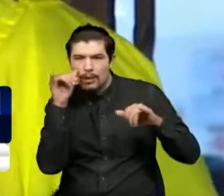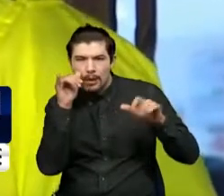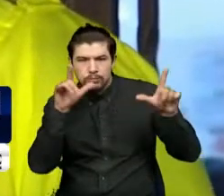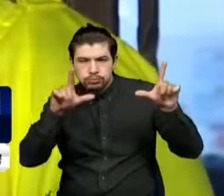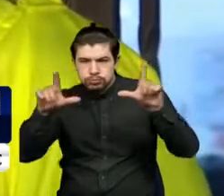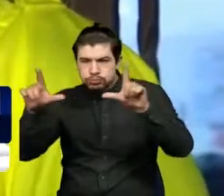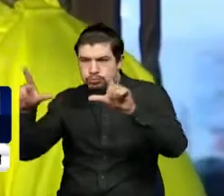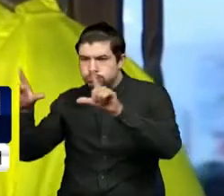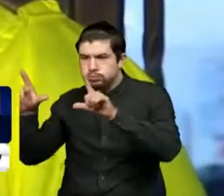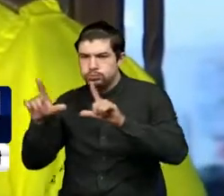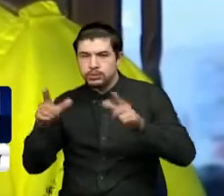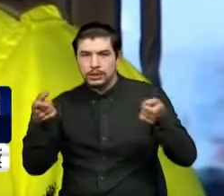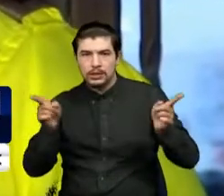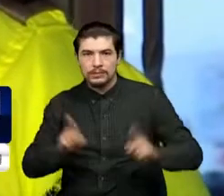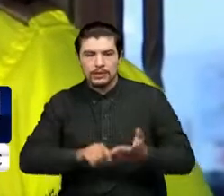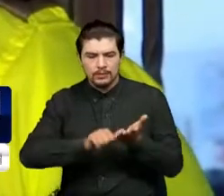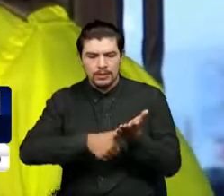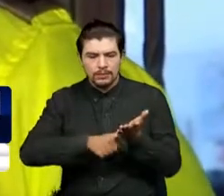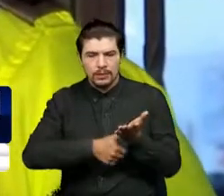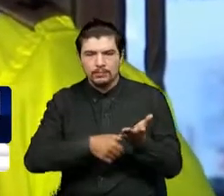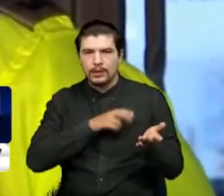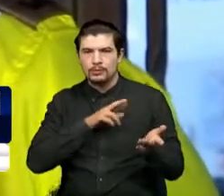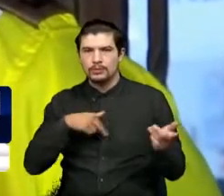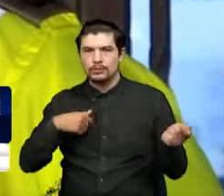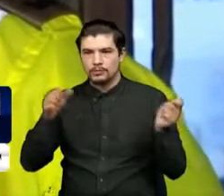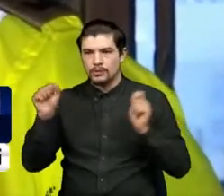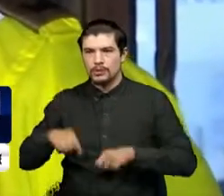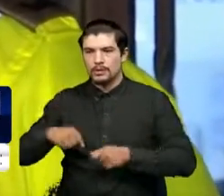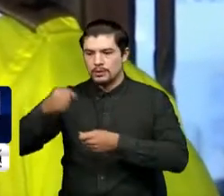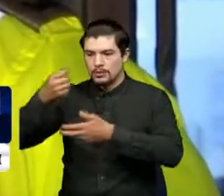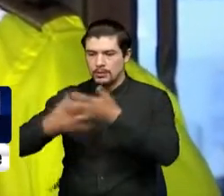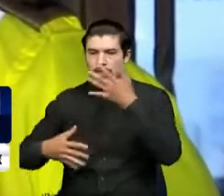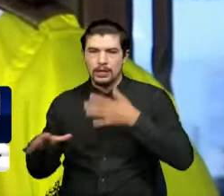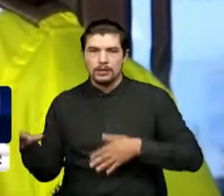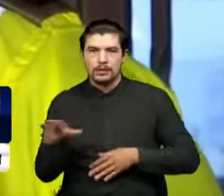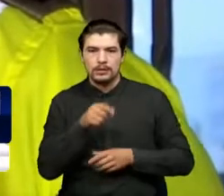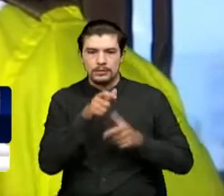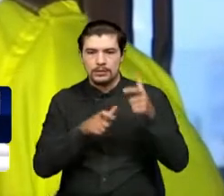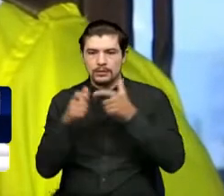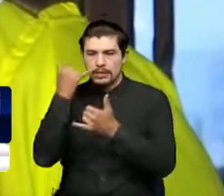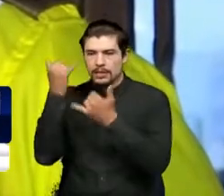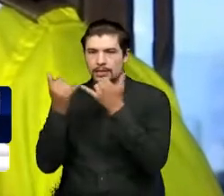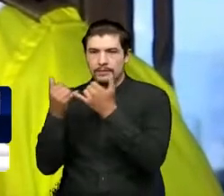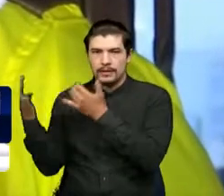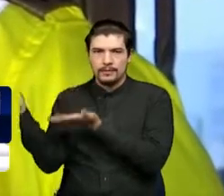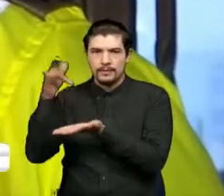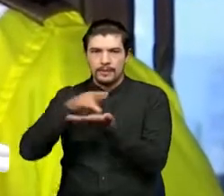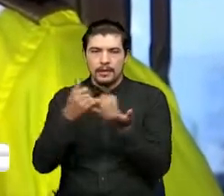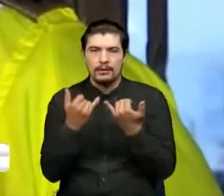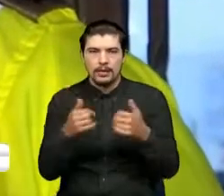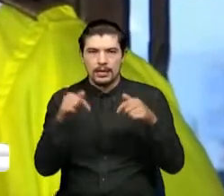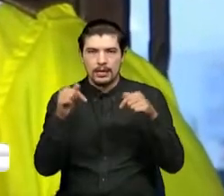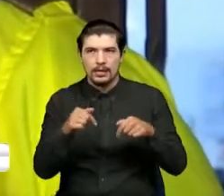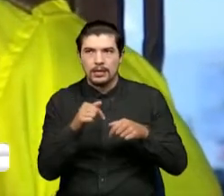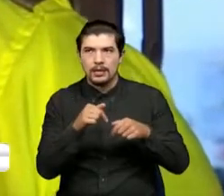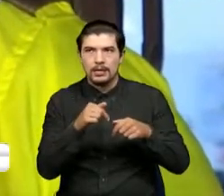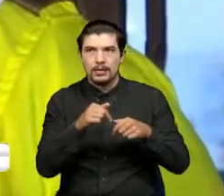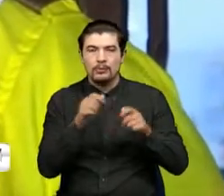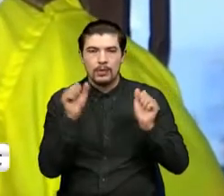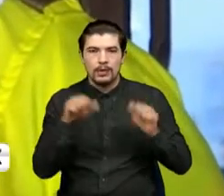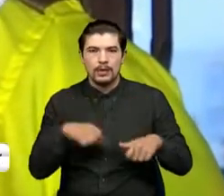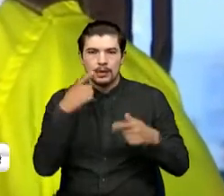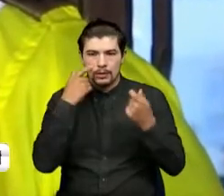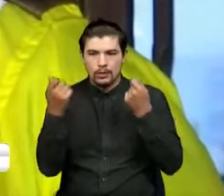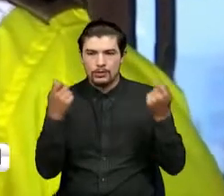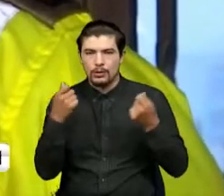dactilar para llevar un registro total de todas las personas que fueron traídas esta noche para tener un control de